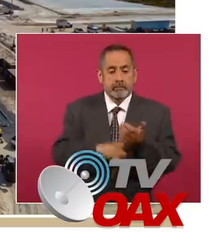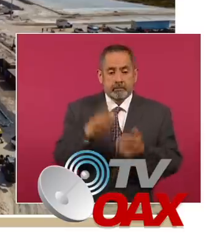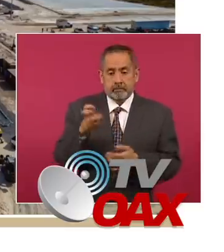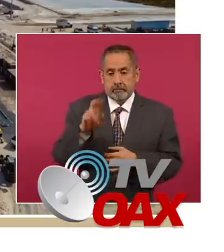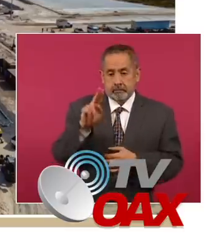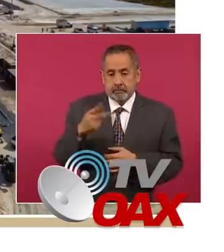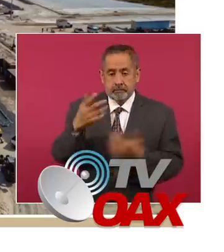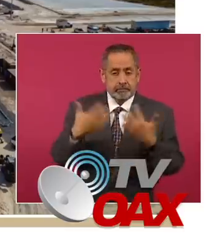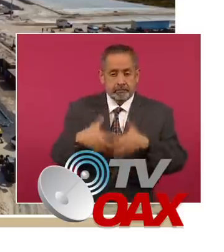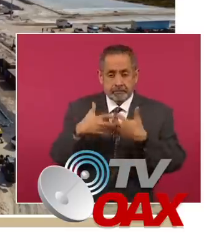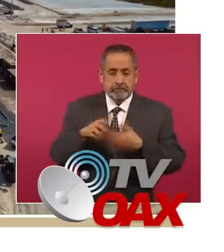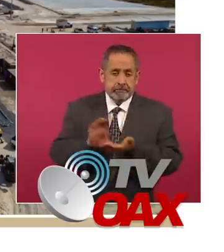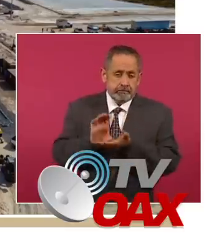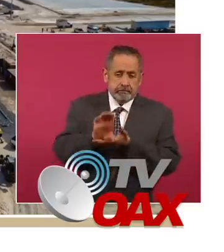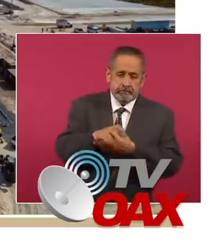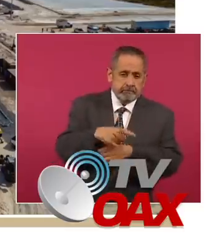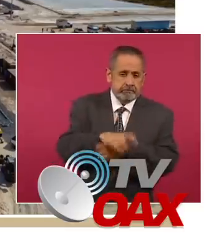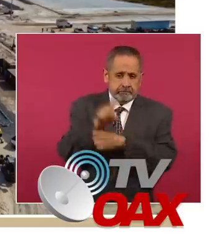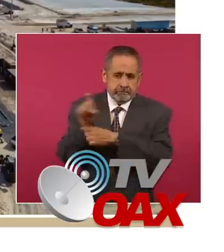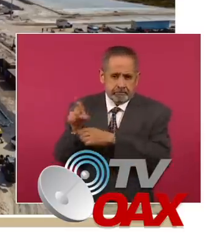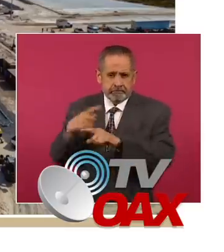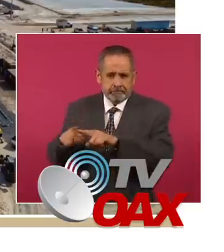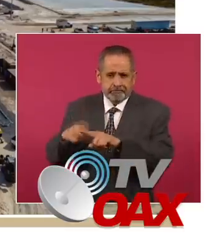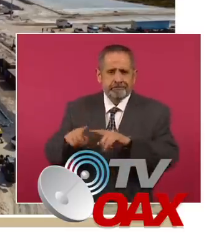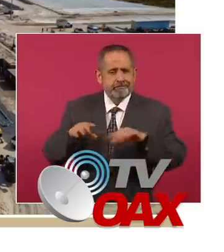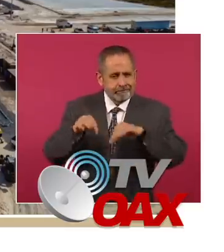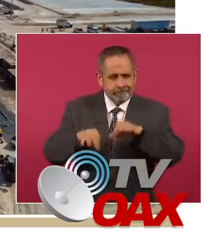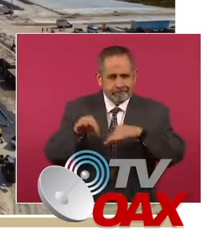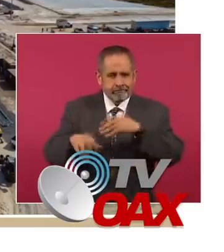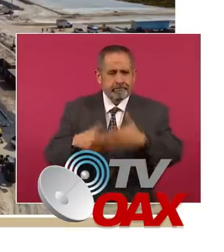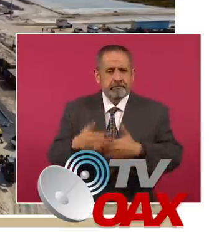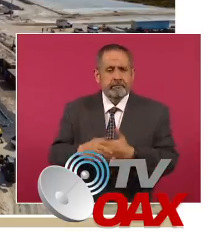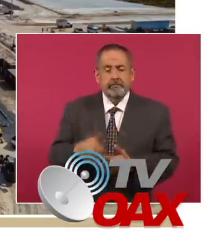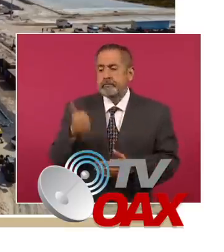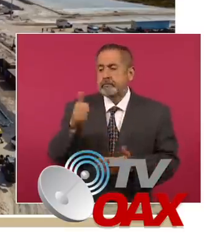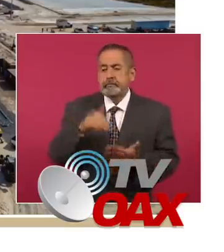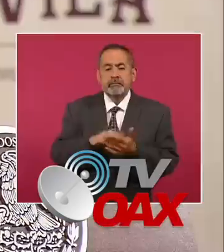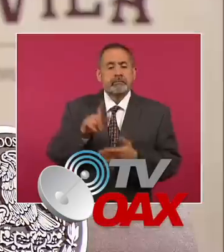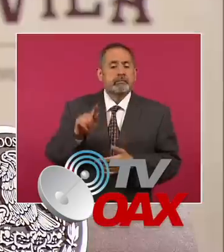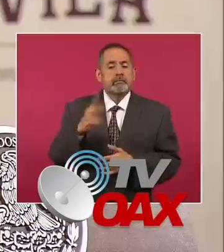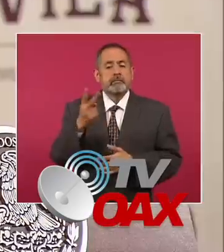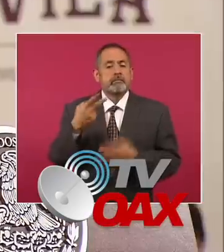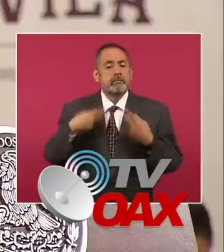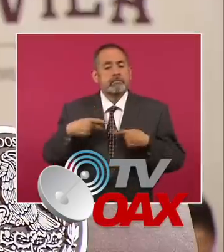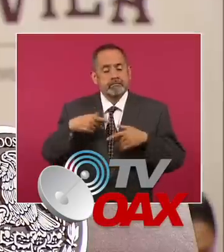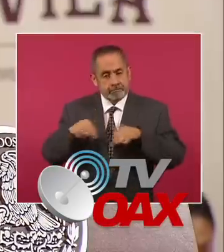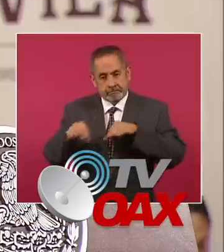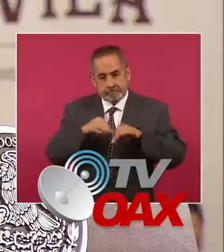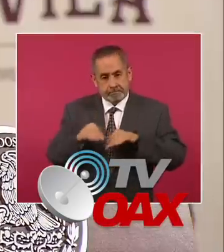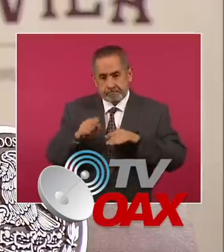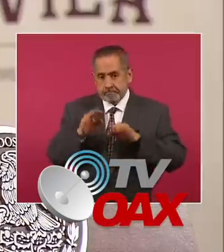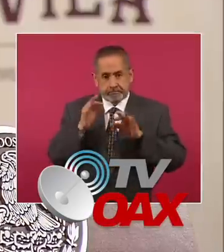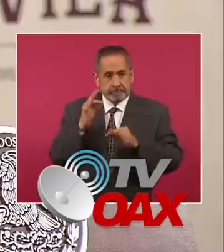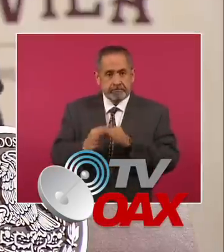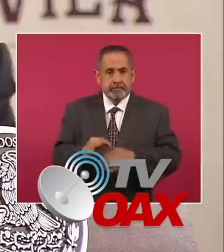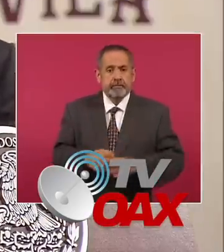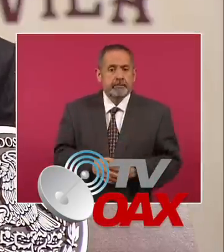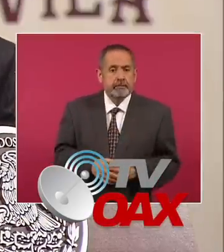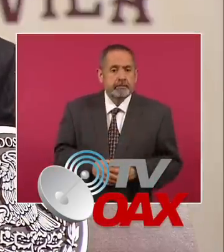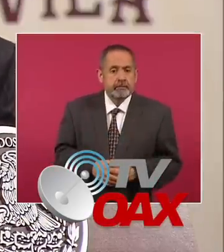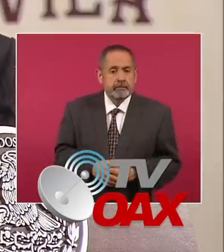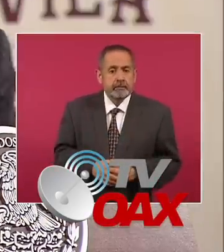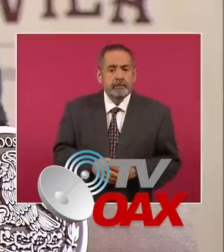1.381 máquinas trabajando en el tramo, con 6.072 trabajadores de manera directa. En